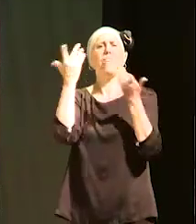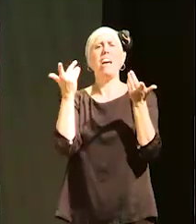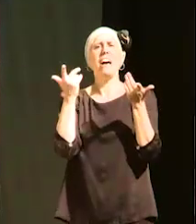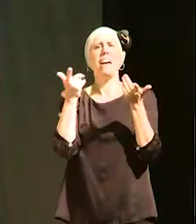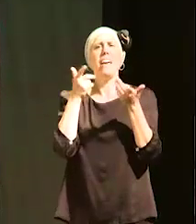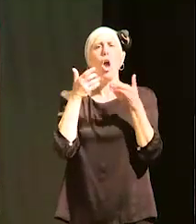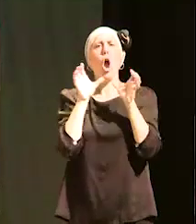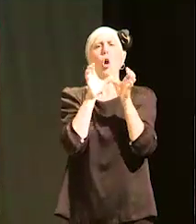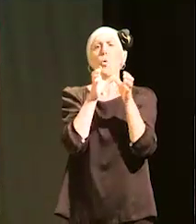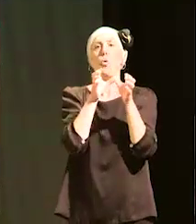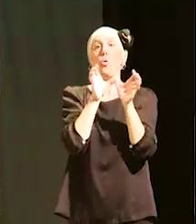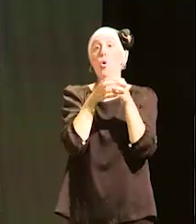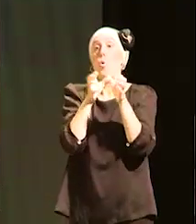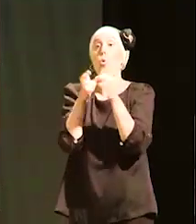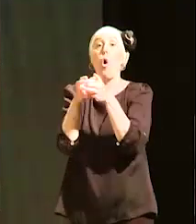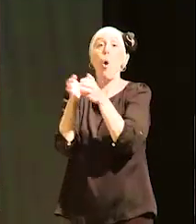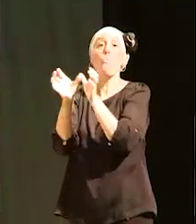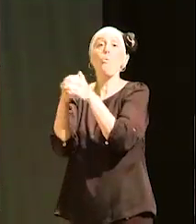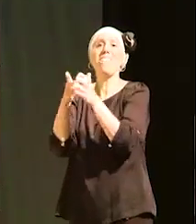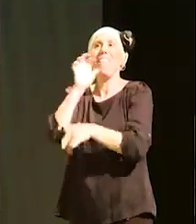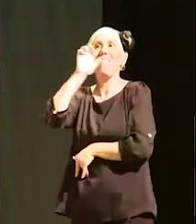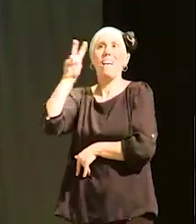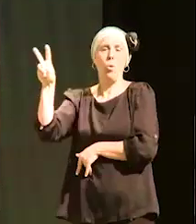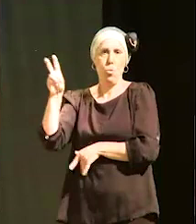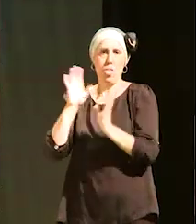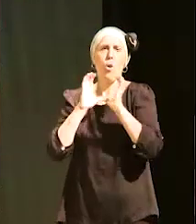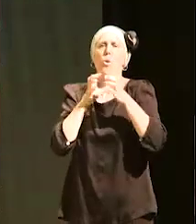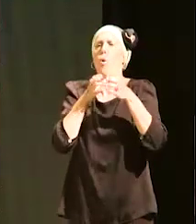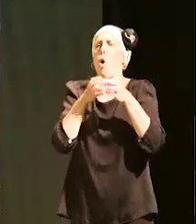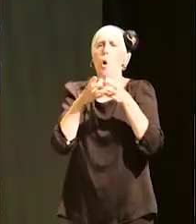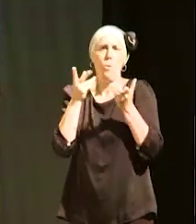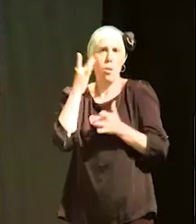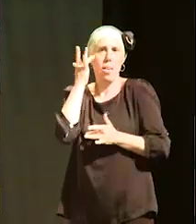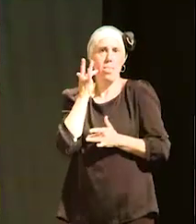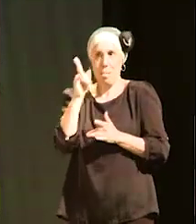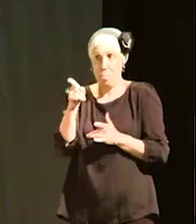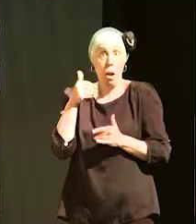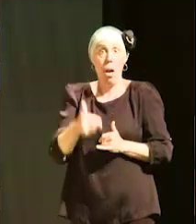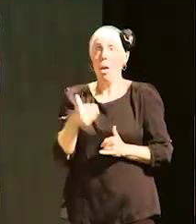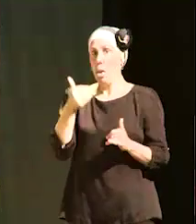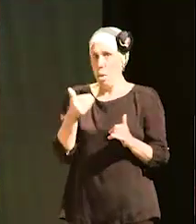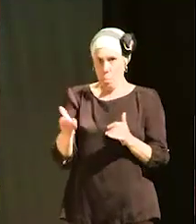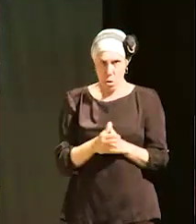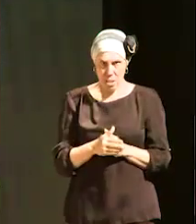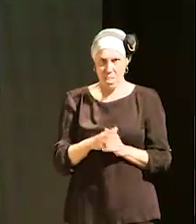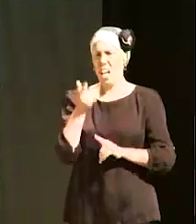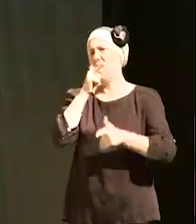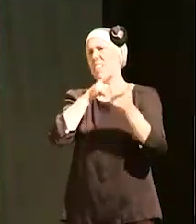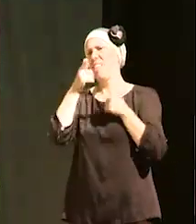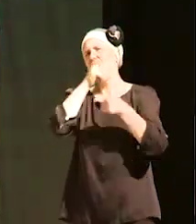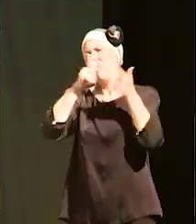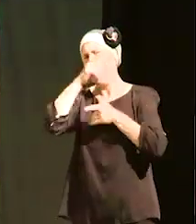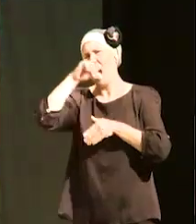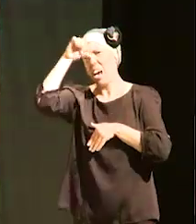algunas comunidades originarias en eeuu y eso fue importantísimo para ellos ellos han ido al sur han ido a alemania